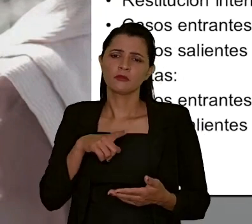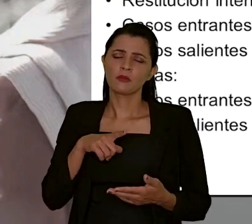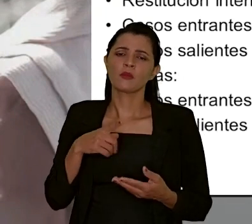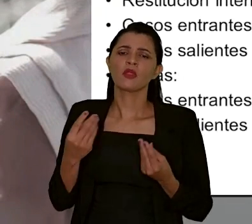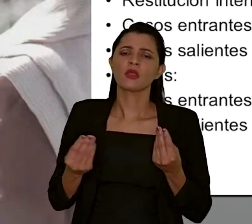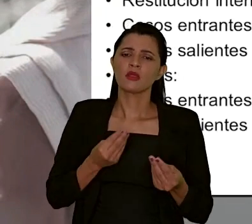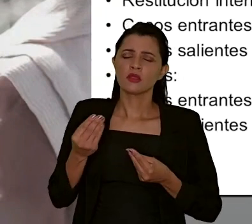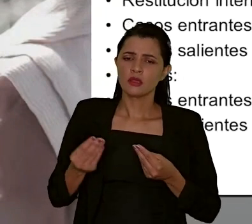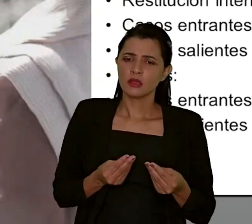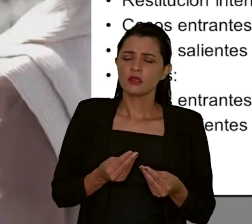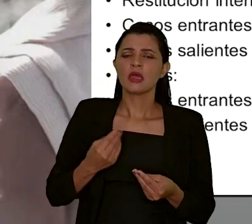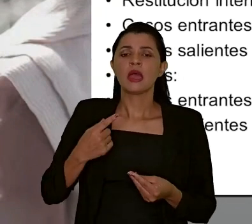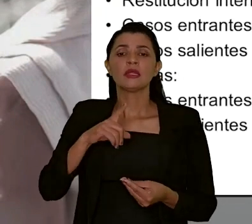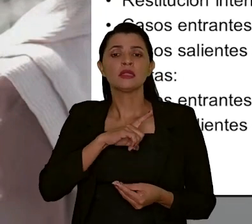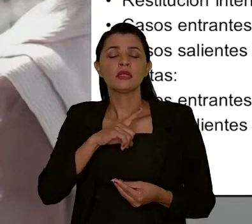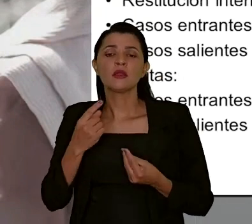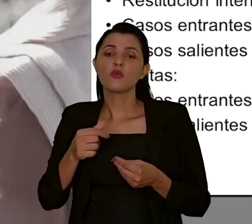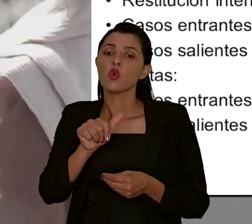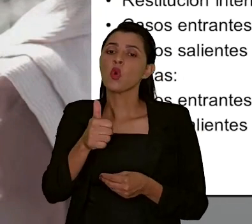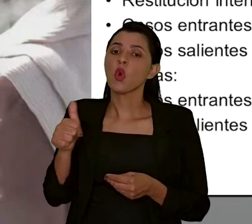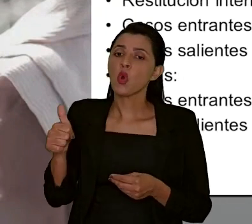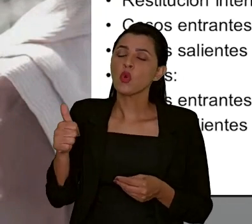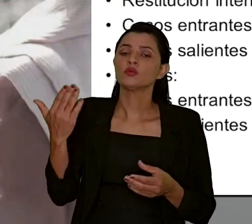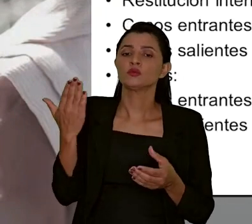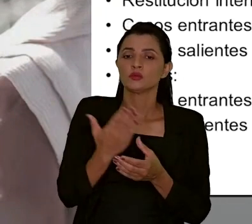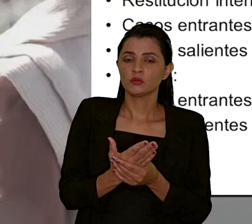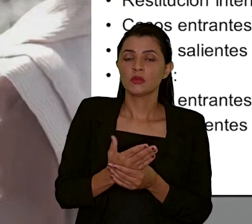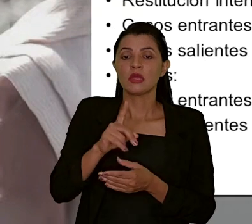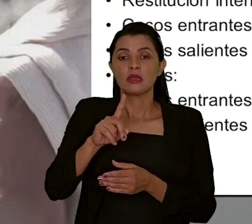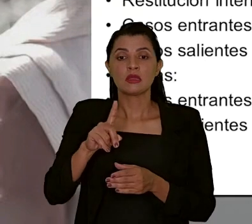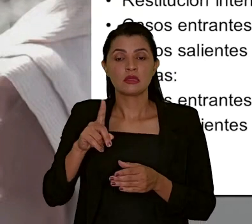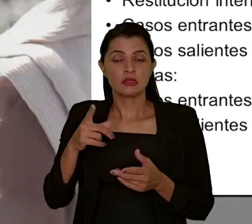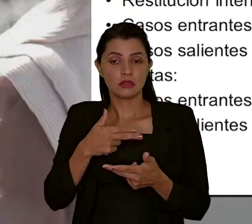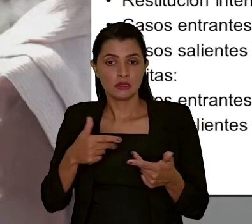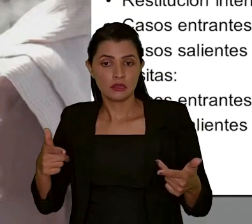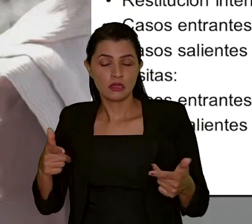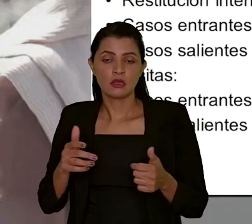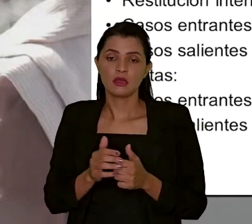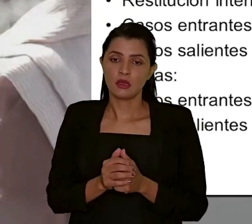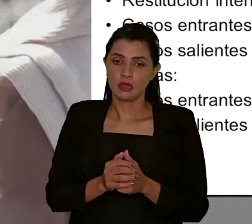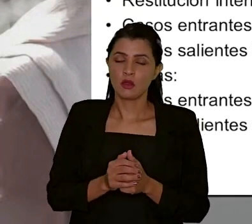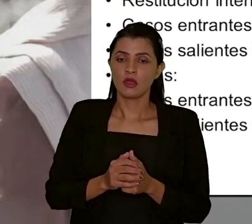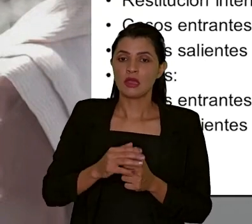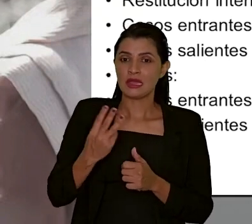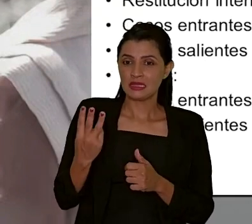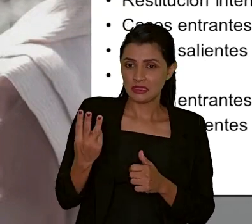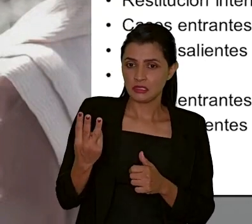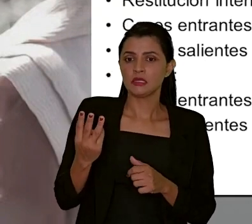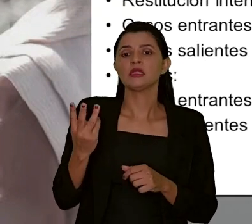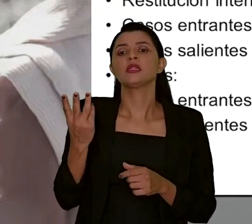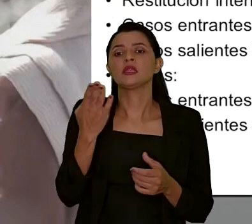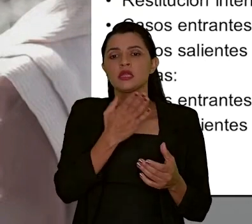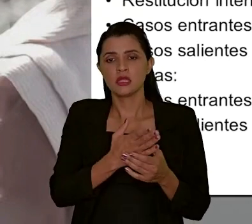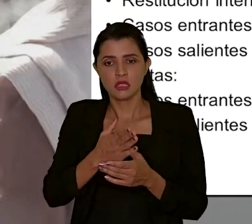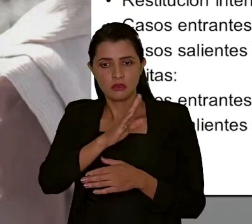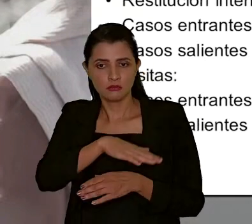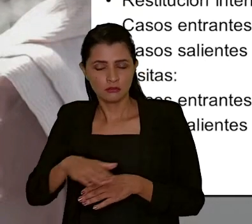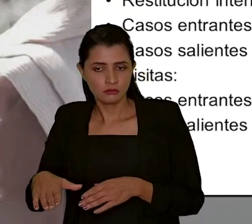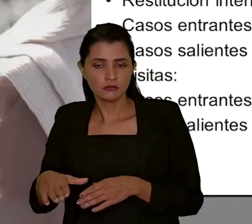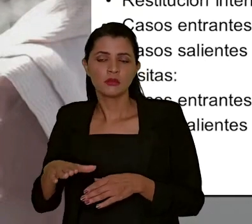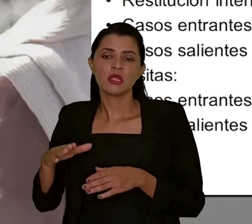propiamente dicho, tenemos 11 casos, restitución internacional, 3 casos entrantes, 3 casos salientes y